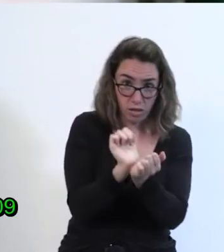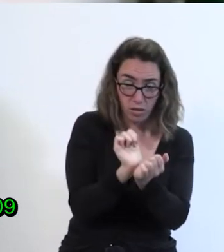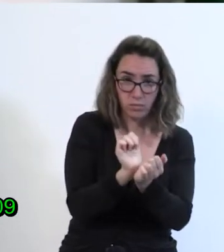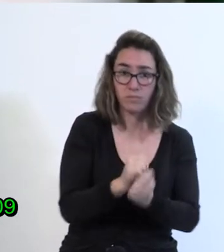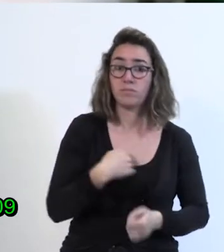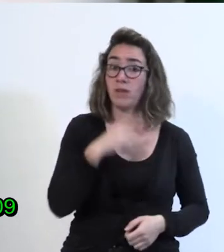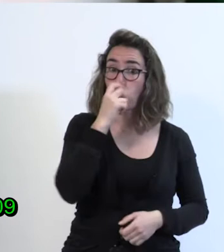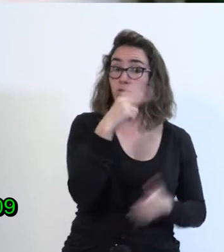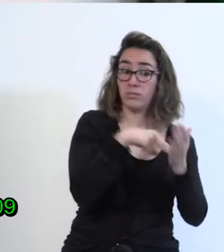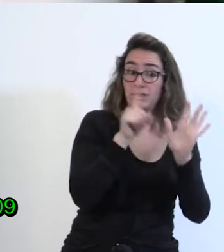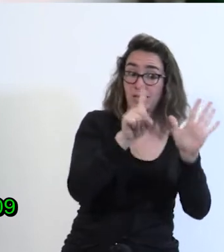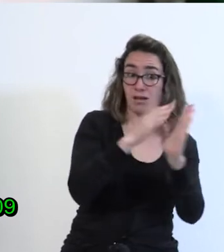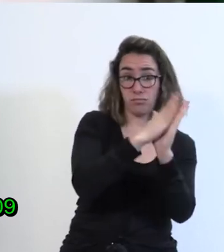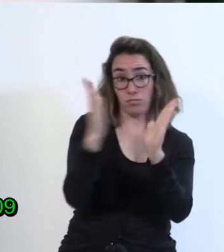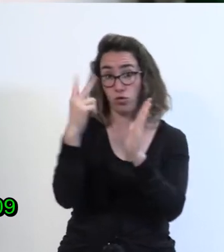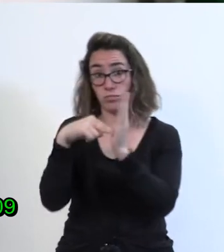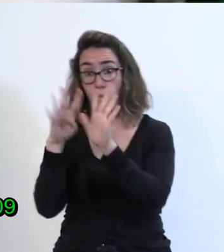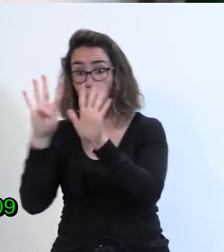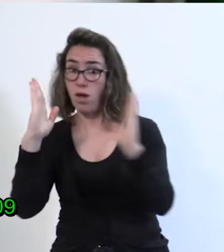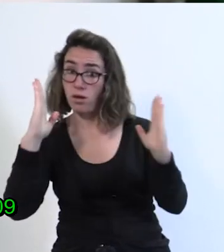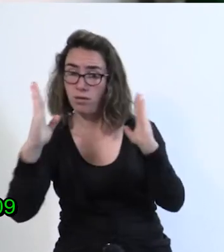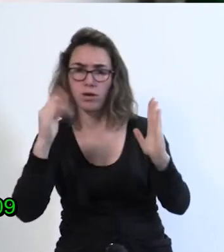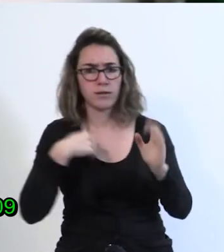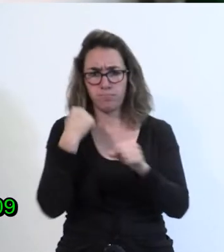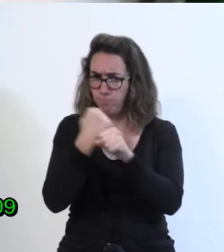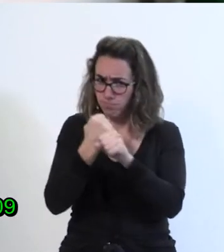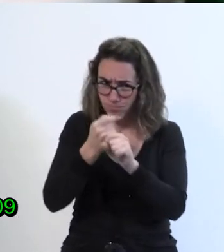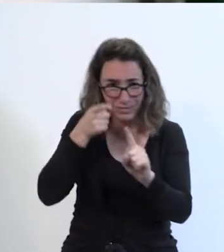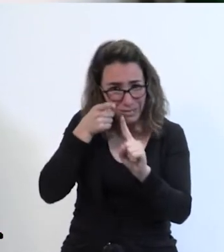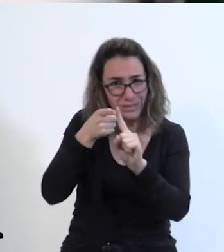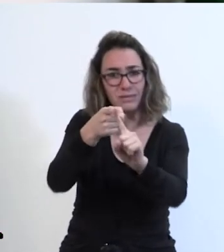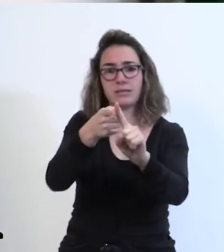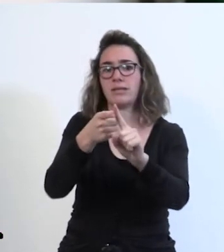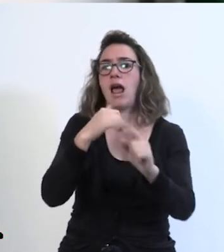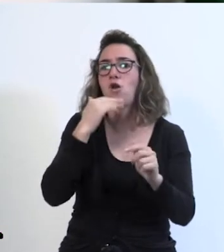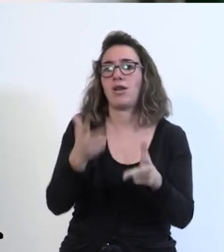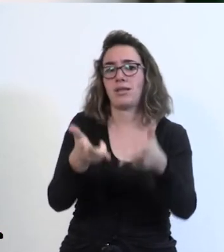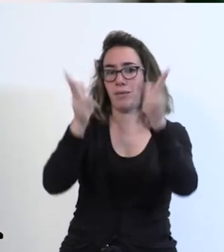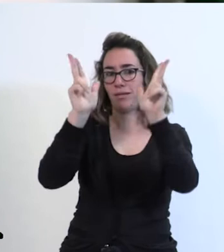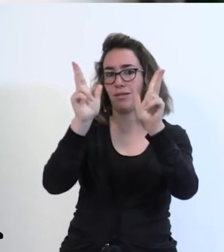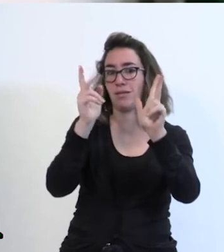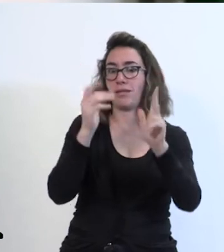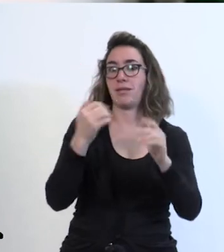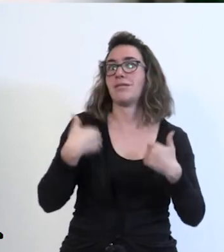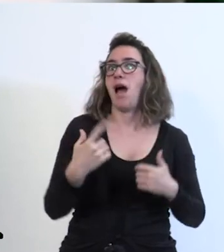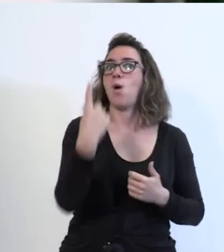Trabajamos entre el 2006 y el 2009 por lograr la libertad de la primera mujer que logramos